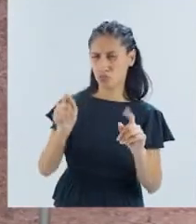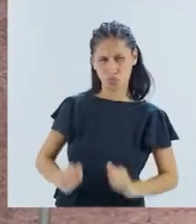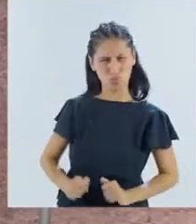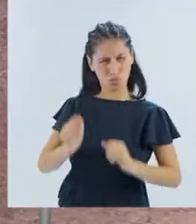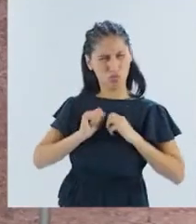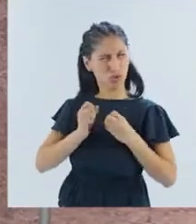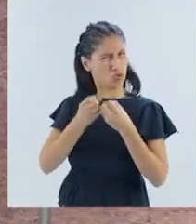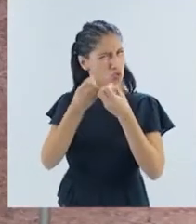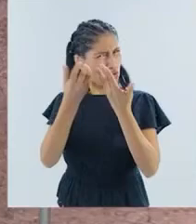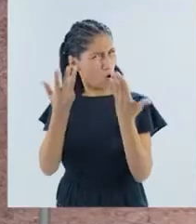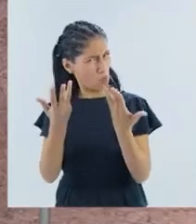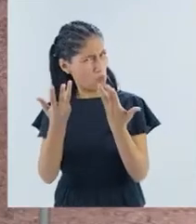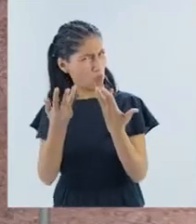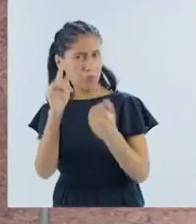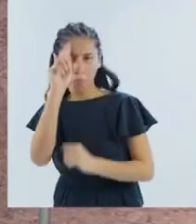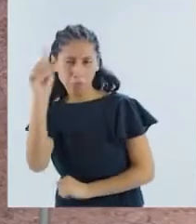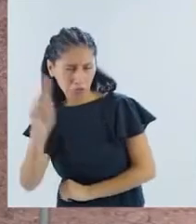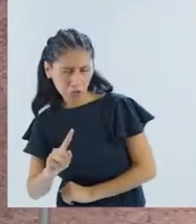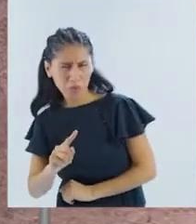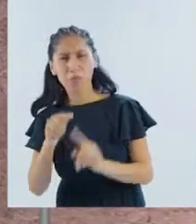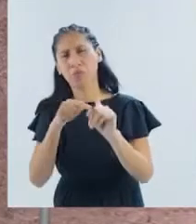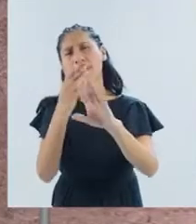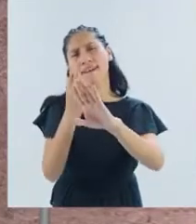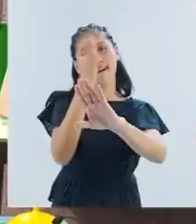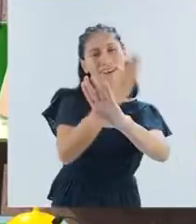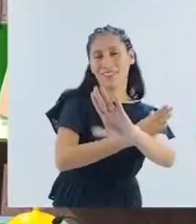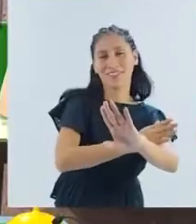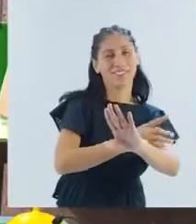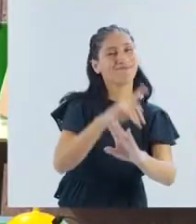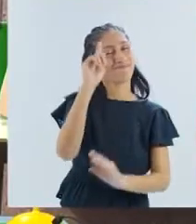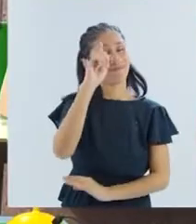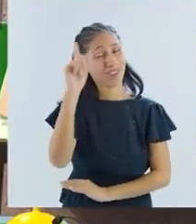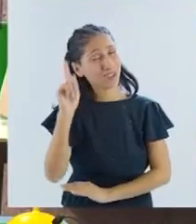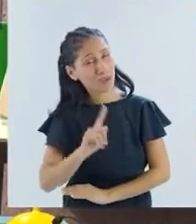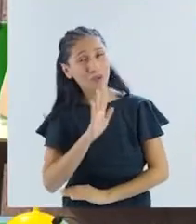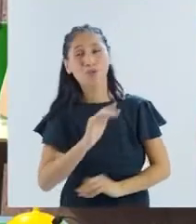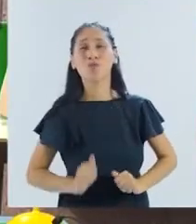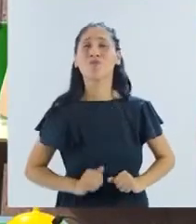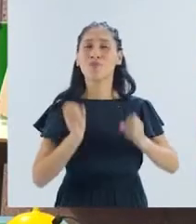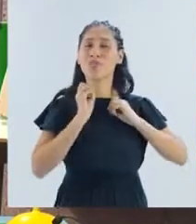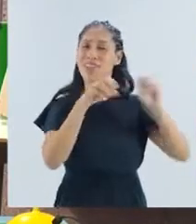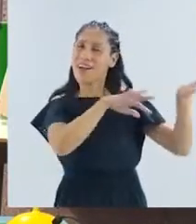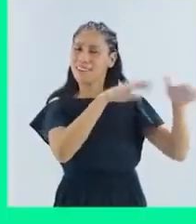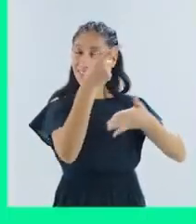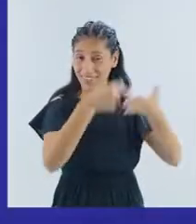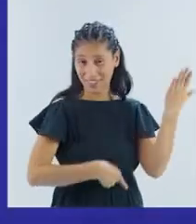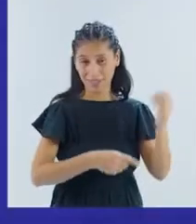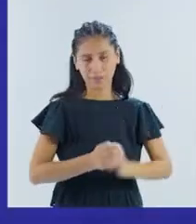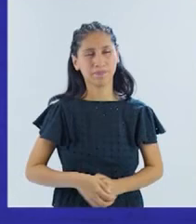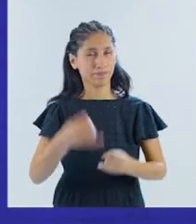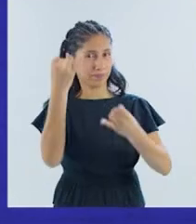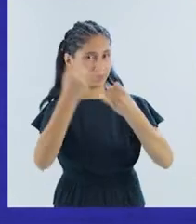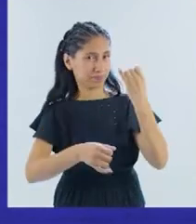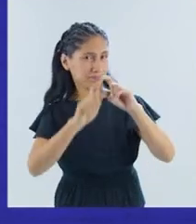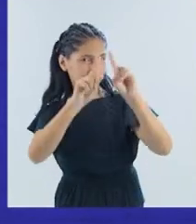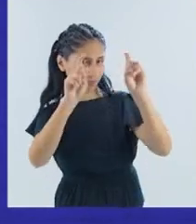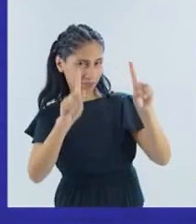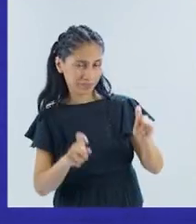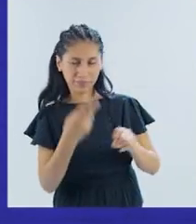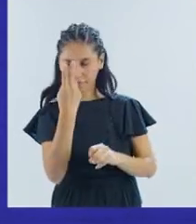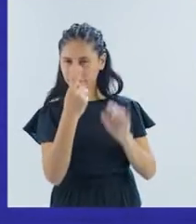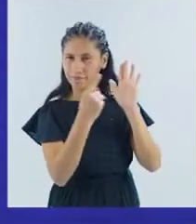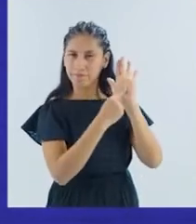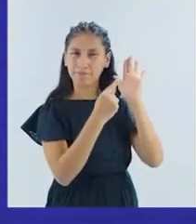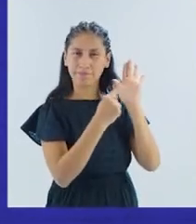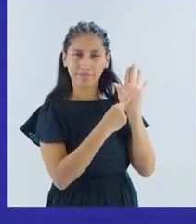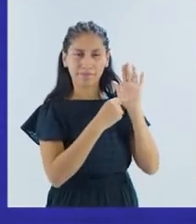cómo vivir es porque no ha sabido moldear su vida. Amaru, veamos una última pregunta del texto.